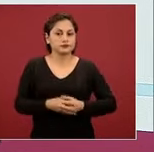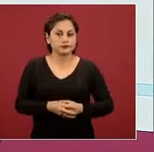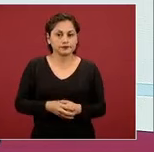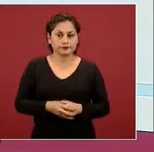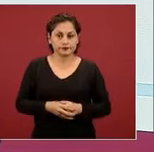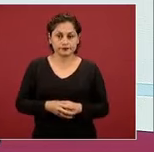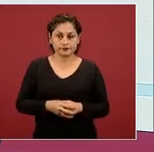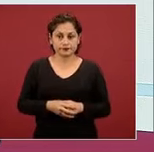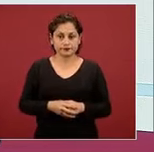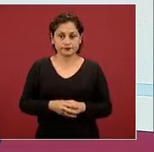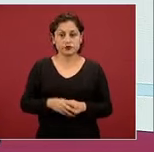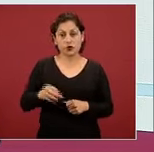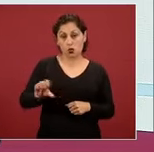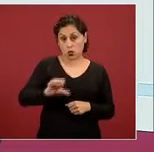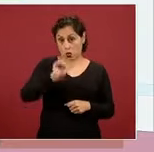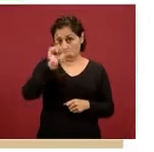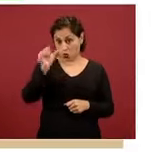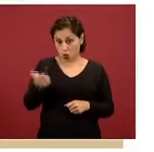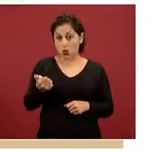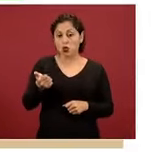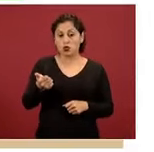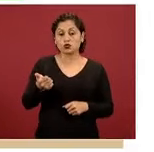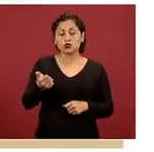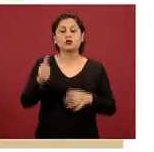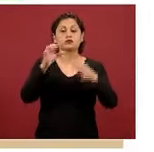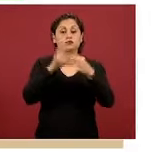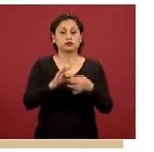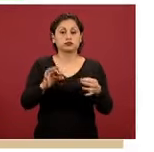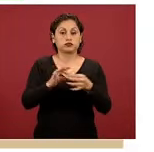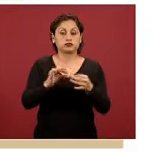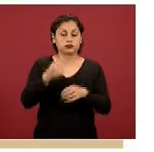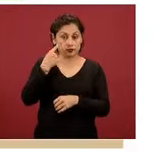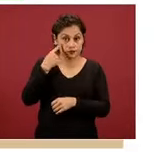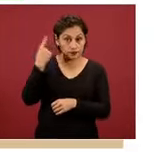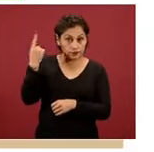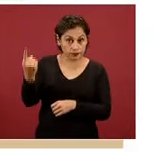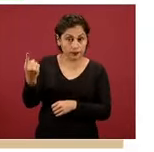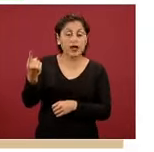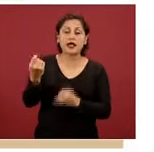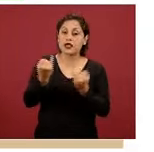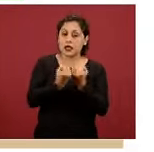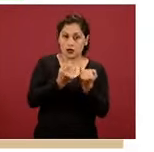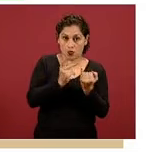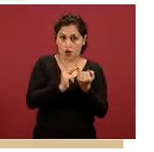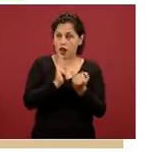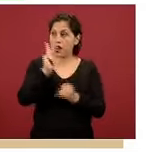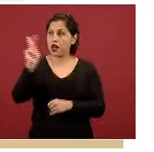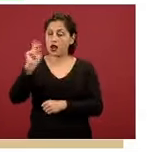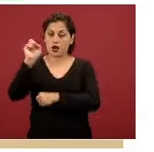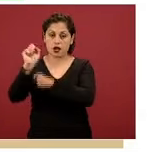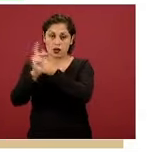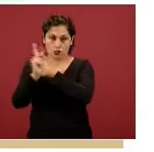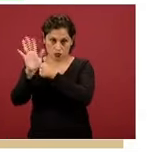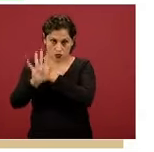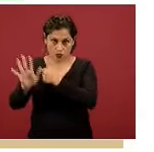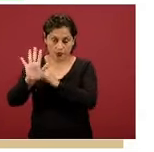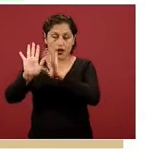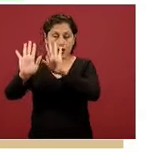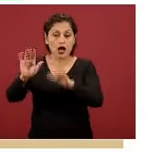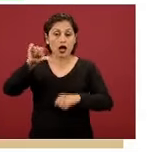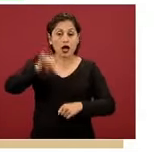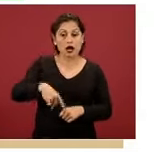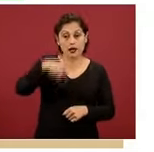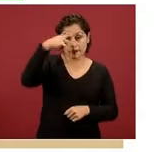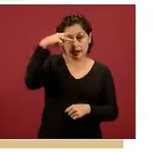Y el otro indicador que comentamos también periódicamente, lo veremos ahora para los países europeos, es de 5%